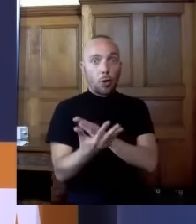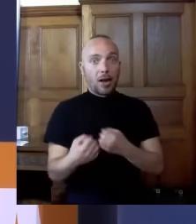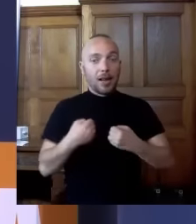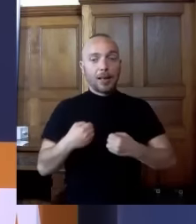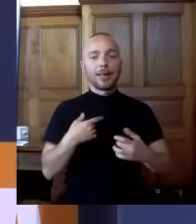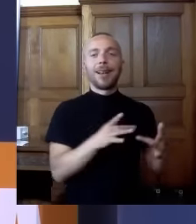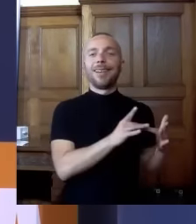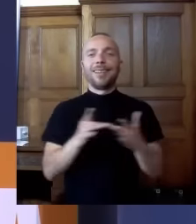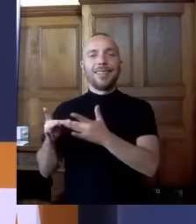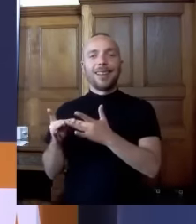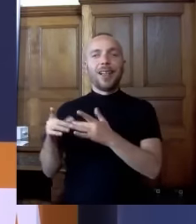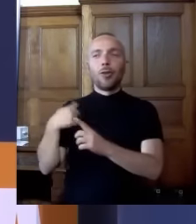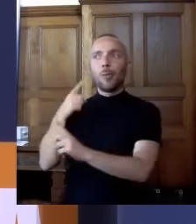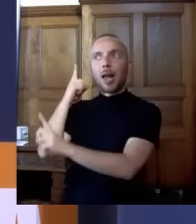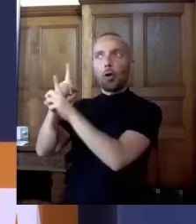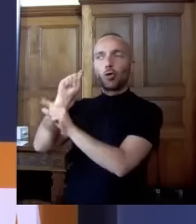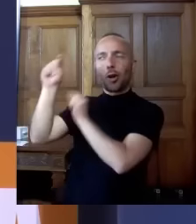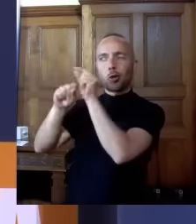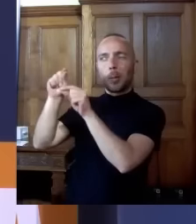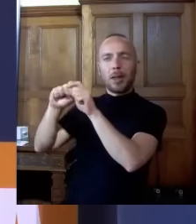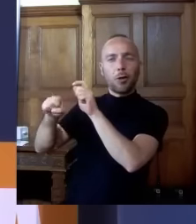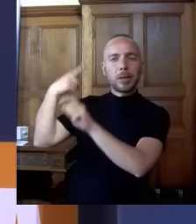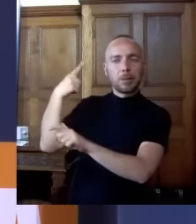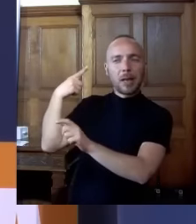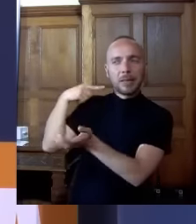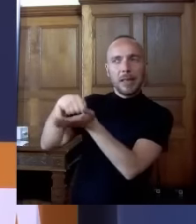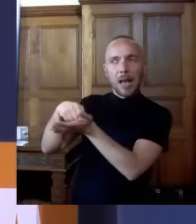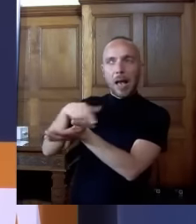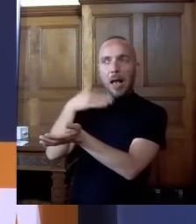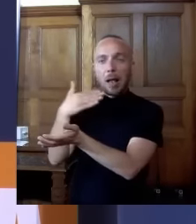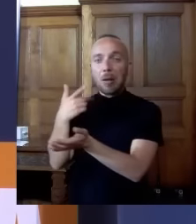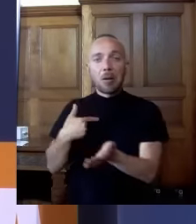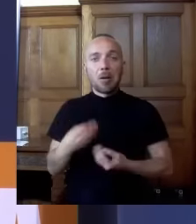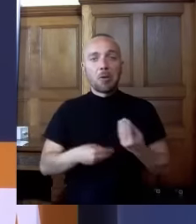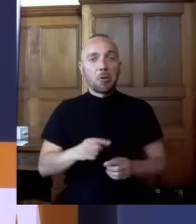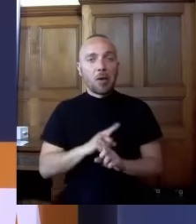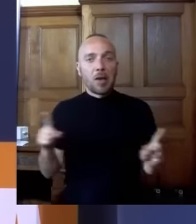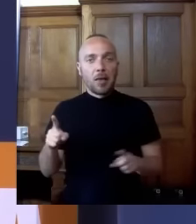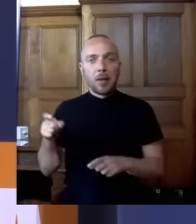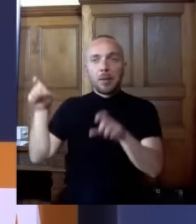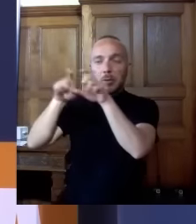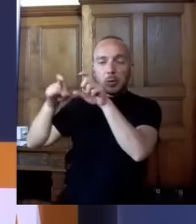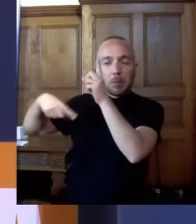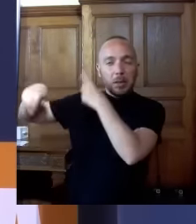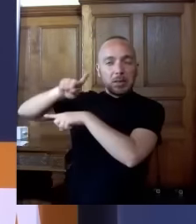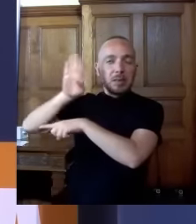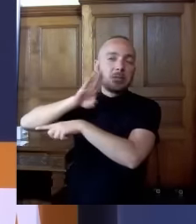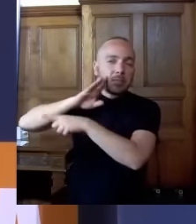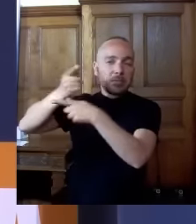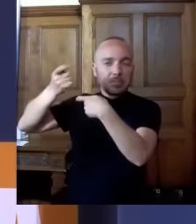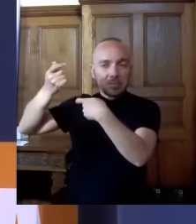gehien katzen dut eszek Bali izan duik argi indar espul